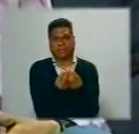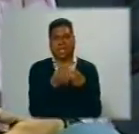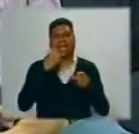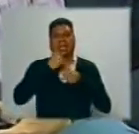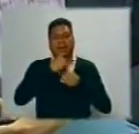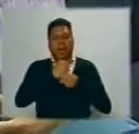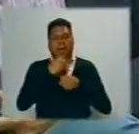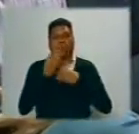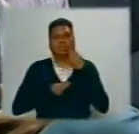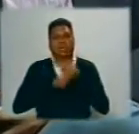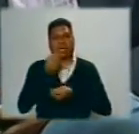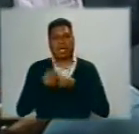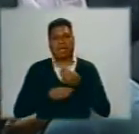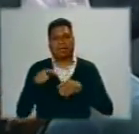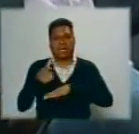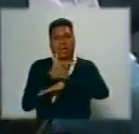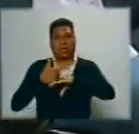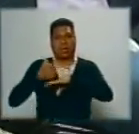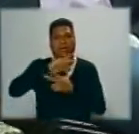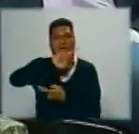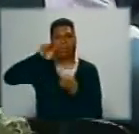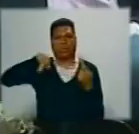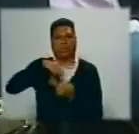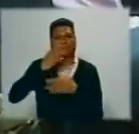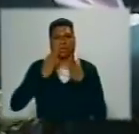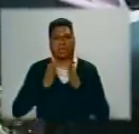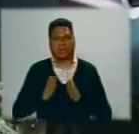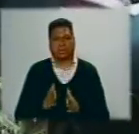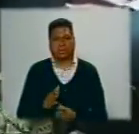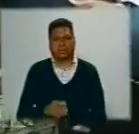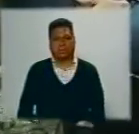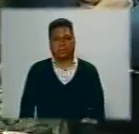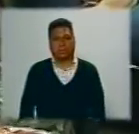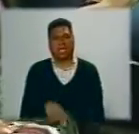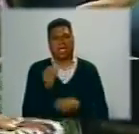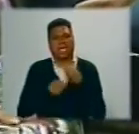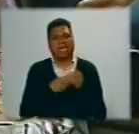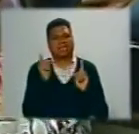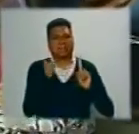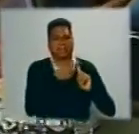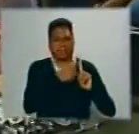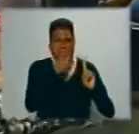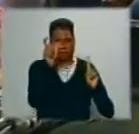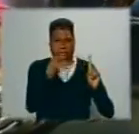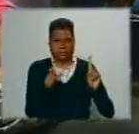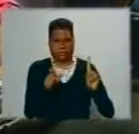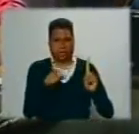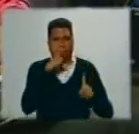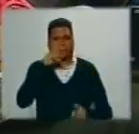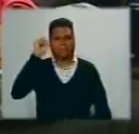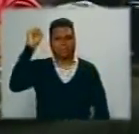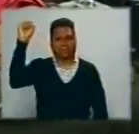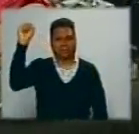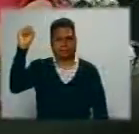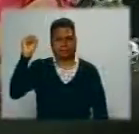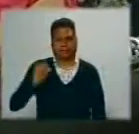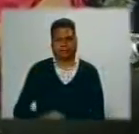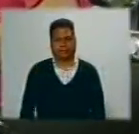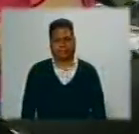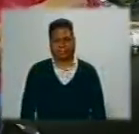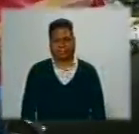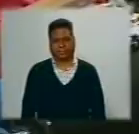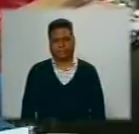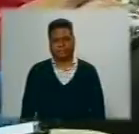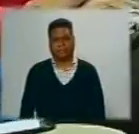está desarrollando el gobierno revolucionario presidido por el presidente obrero Nicolás Maduro